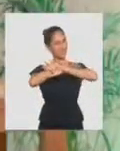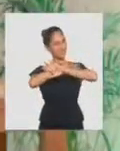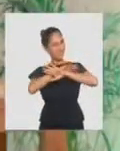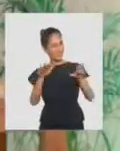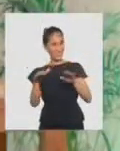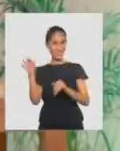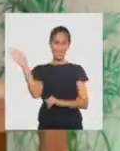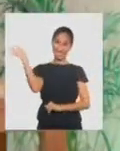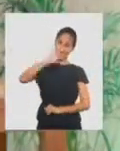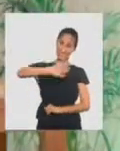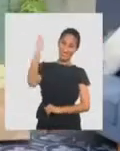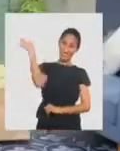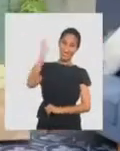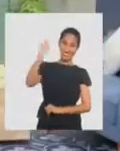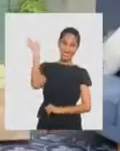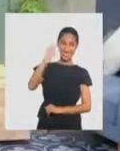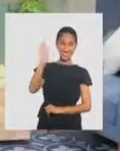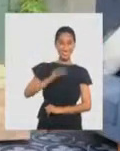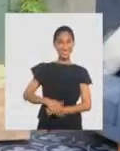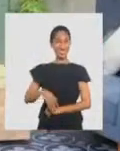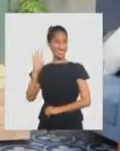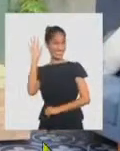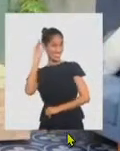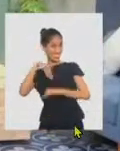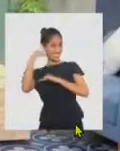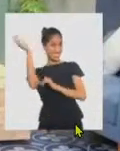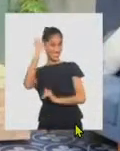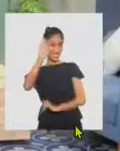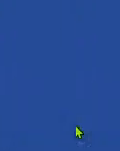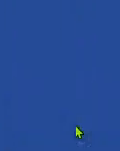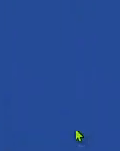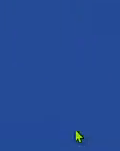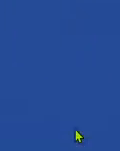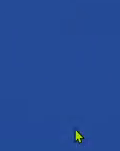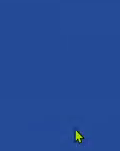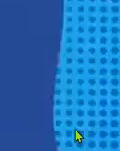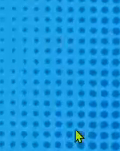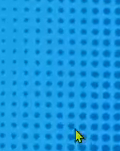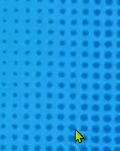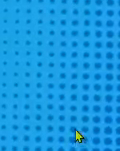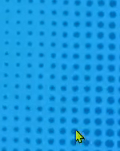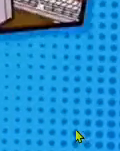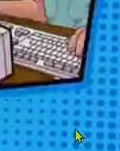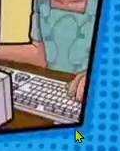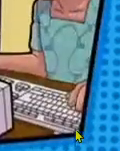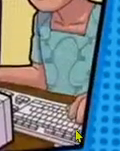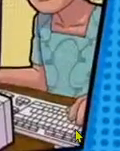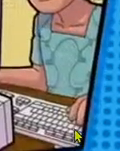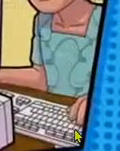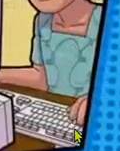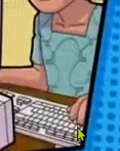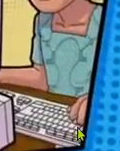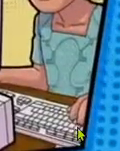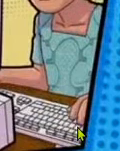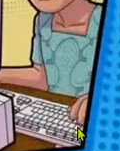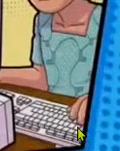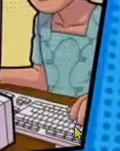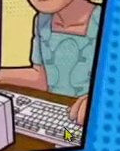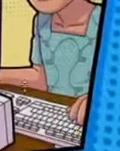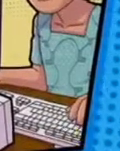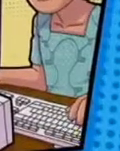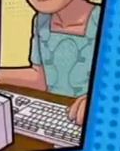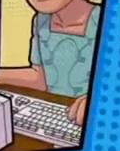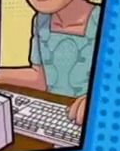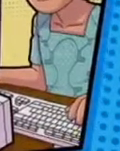esto nos despedimos. Hasta la próxima. See you next time. La educación a Nos vemos la próxima